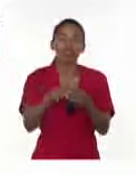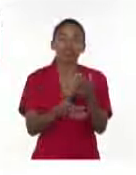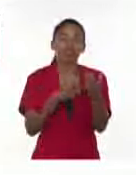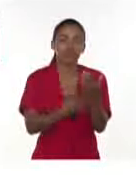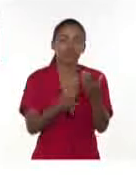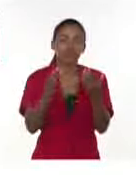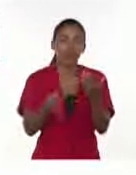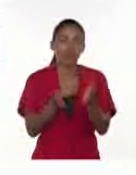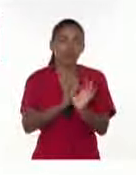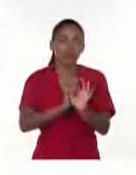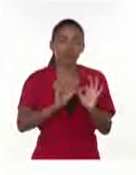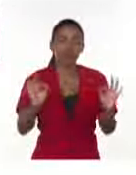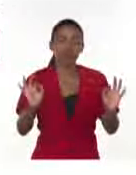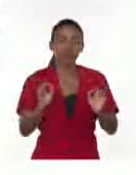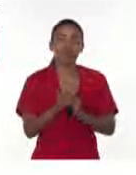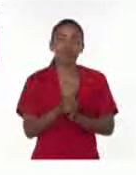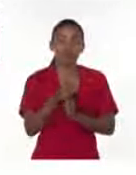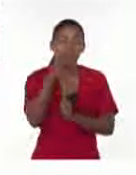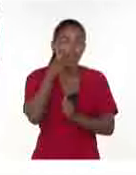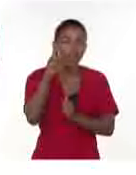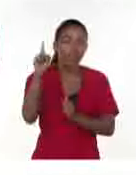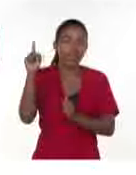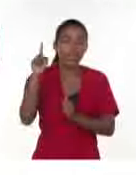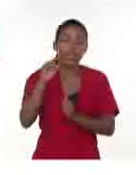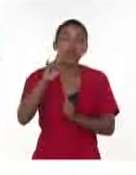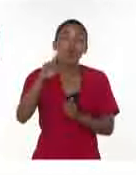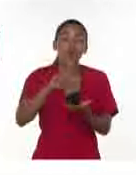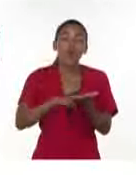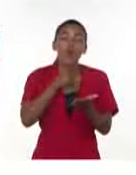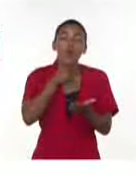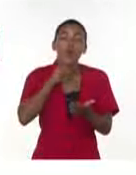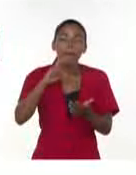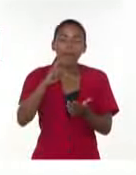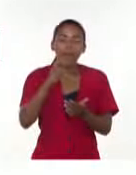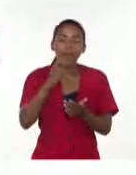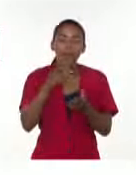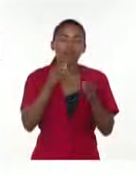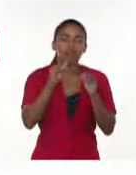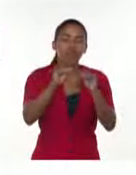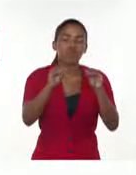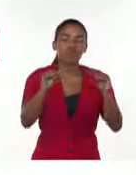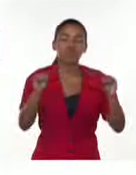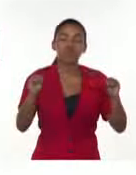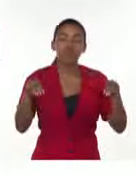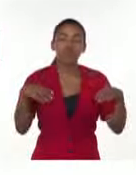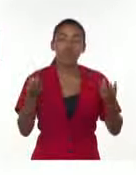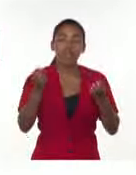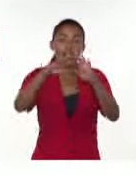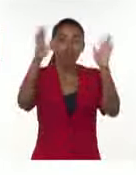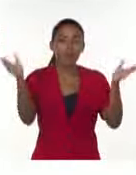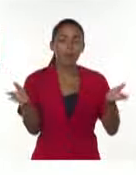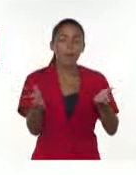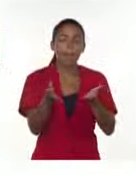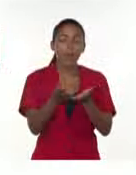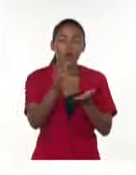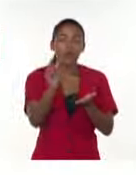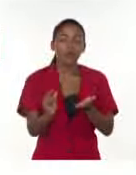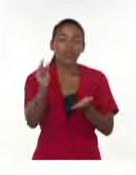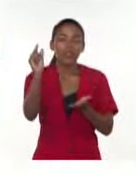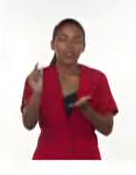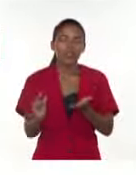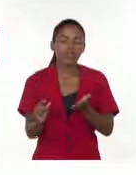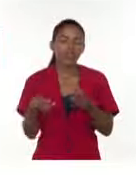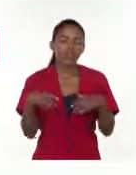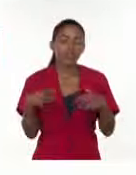internacional. En el mensaje, la UPEC llamó a todas las fuerzas y medios de comunicación progresistas del planeta y a cada humano honrado a hacer